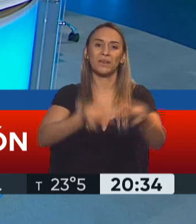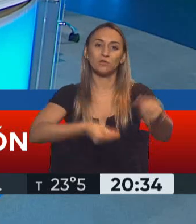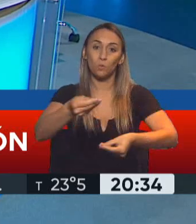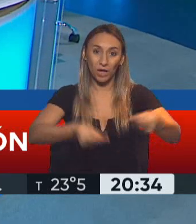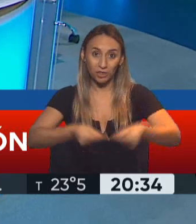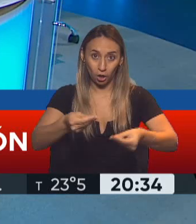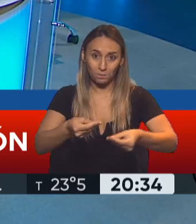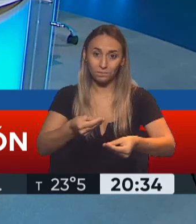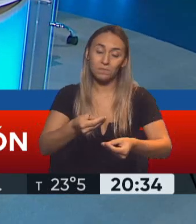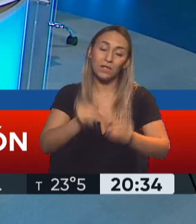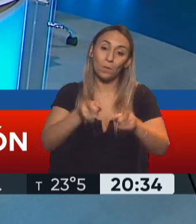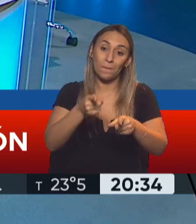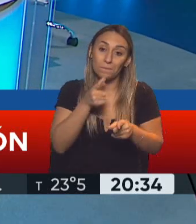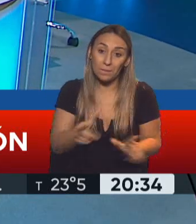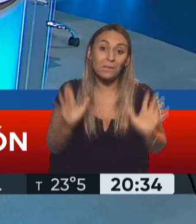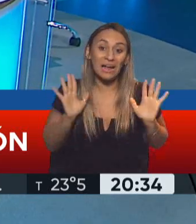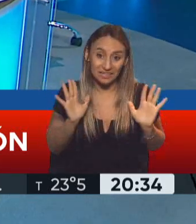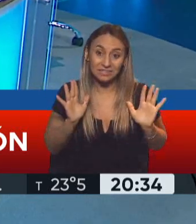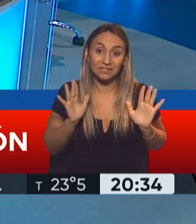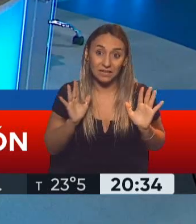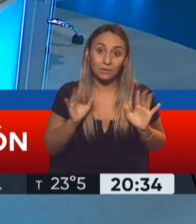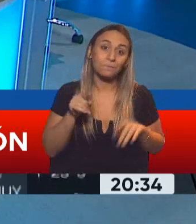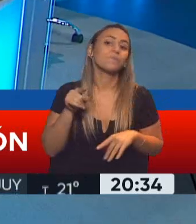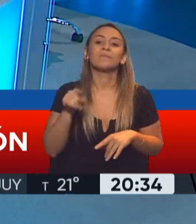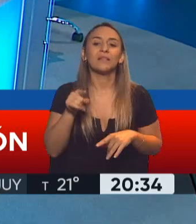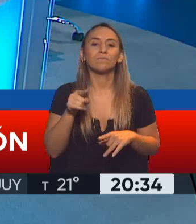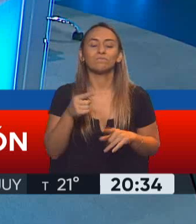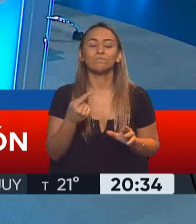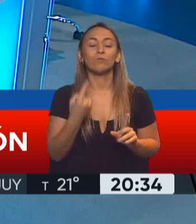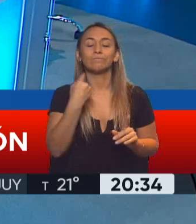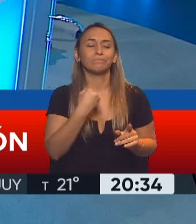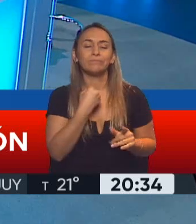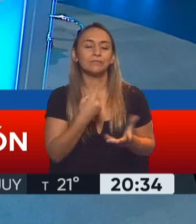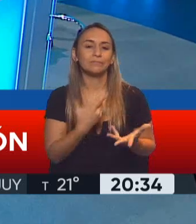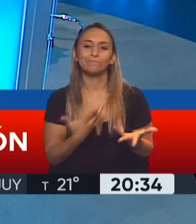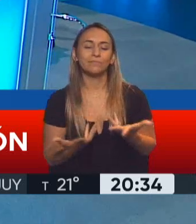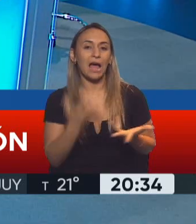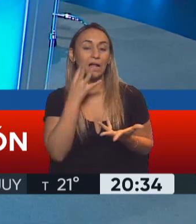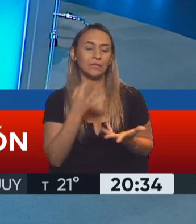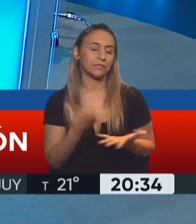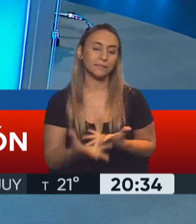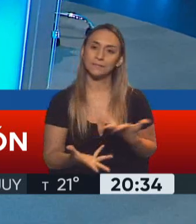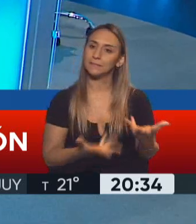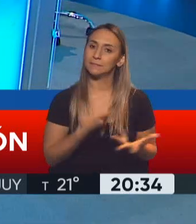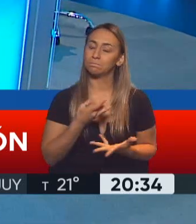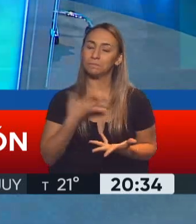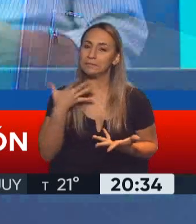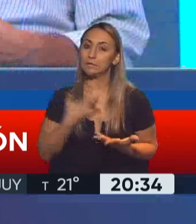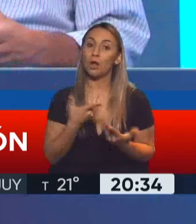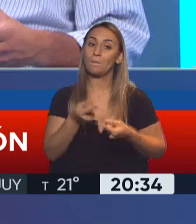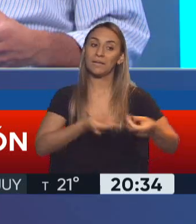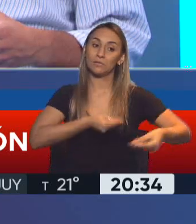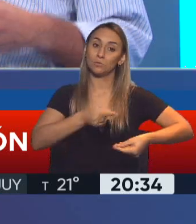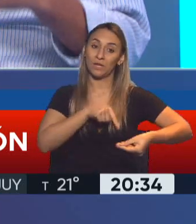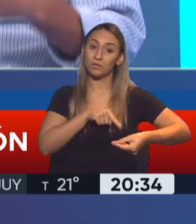parece que tiene una debilidad ahí con las proyecciones que hace el presupuesto y una virtud que me parece es un presupuesto que claramente